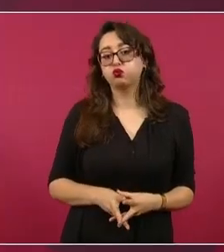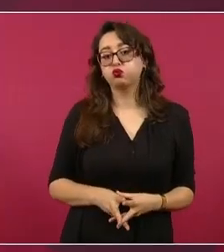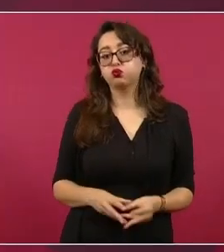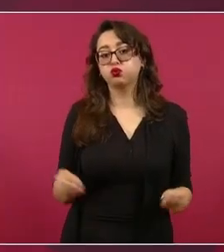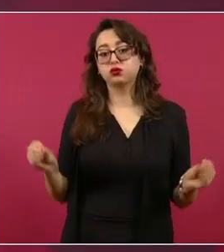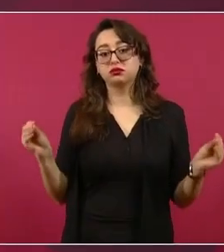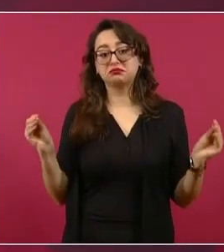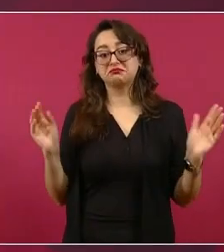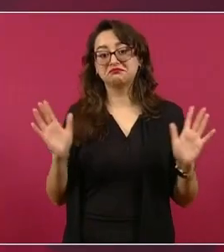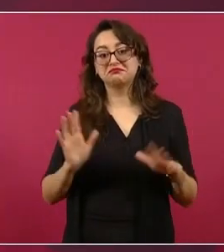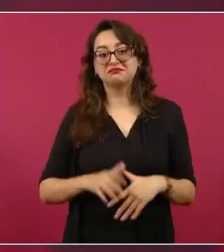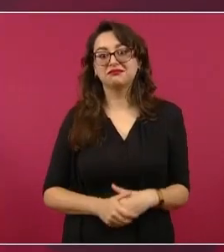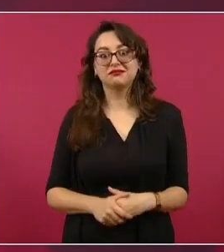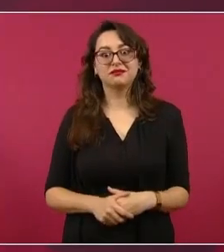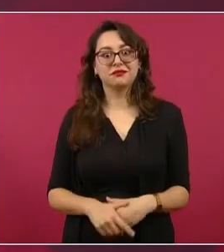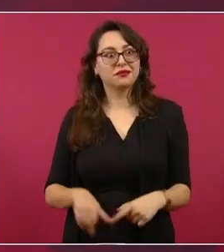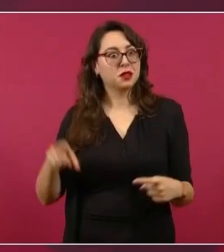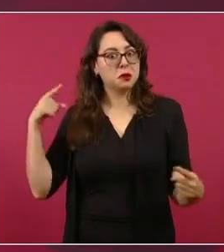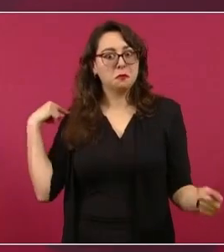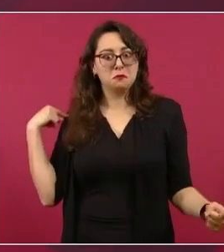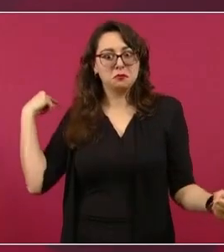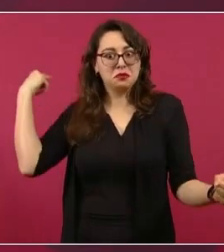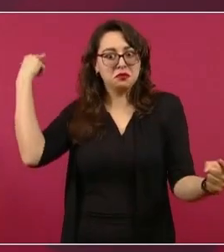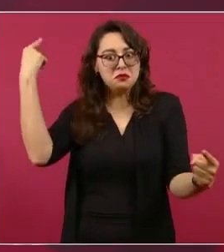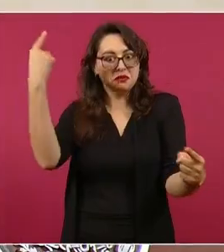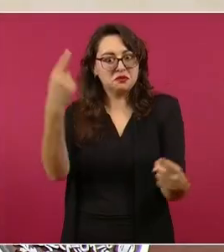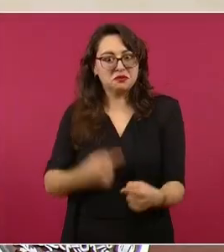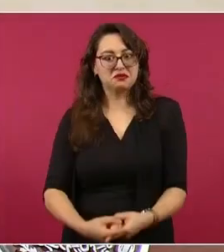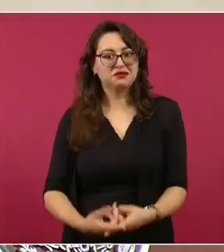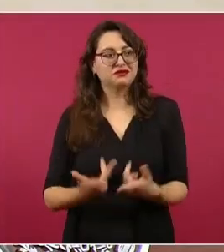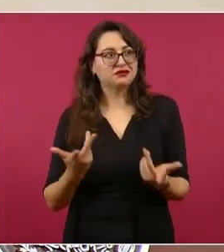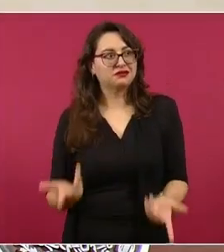no se esclareció del todo.